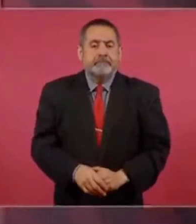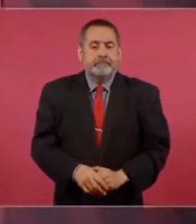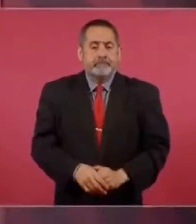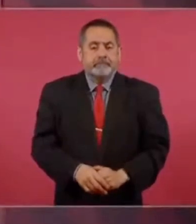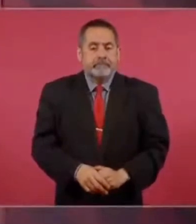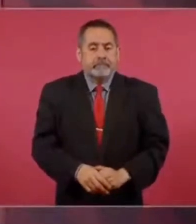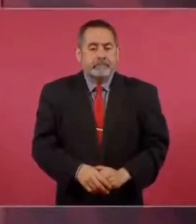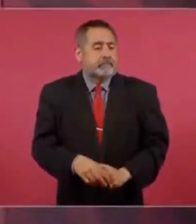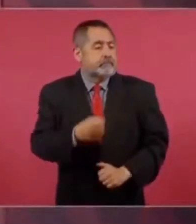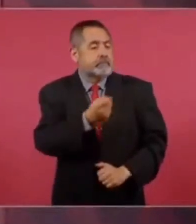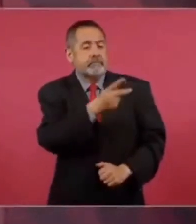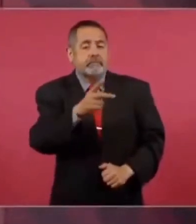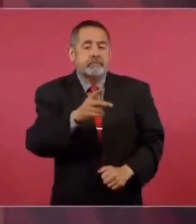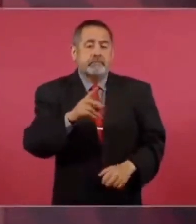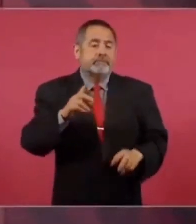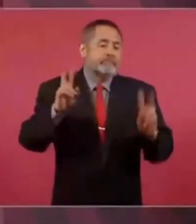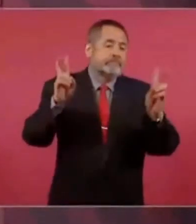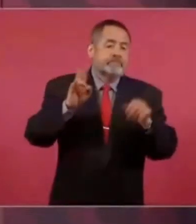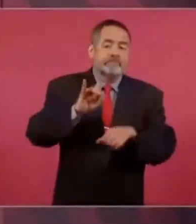luchadores sociales.